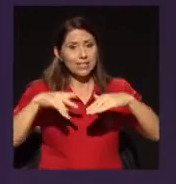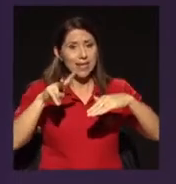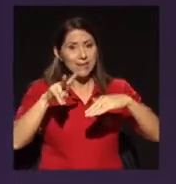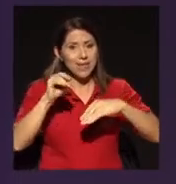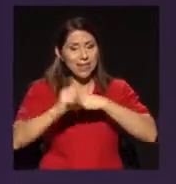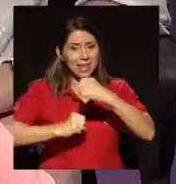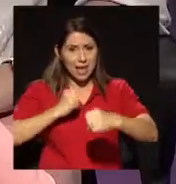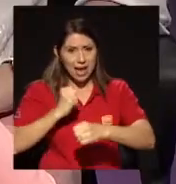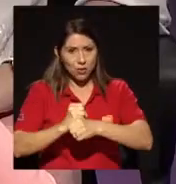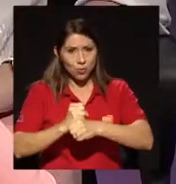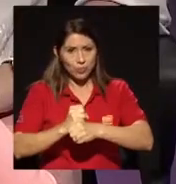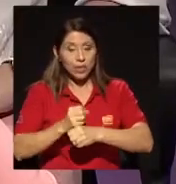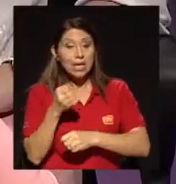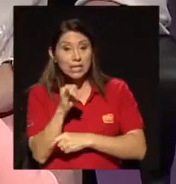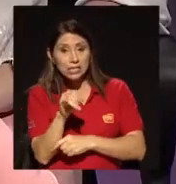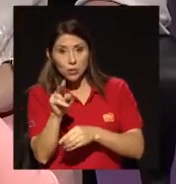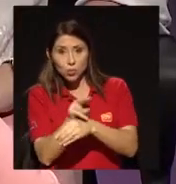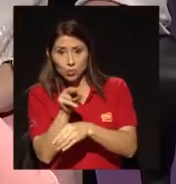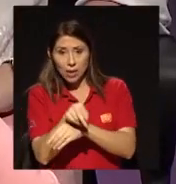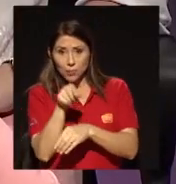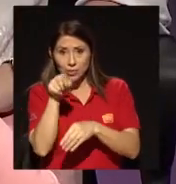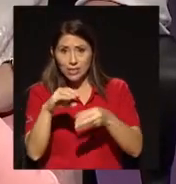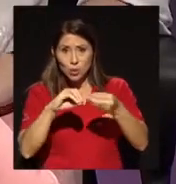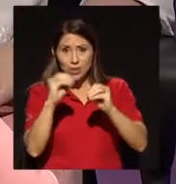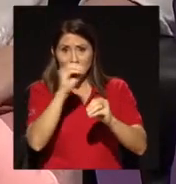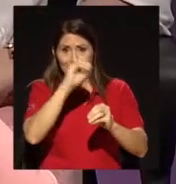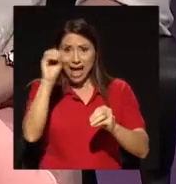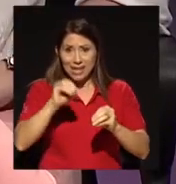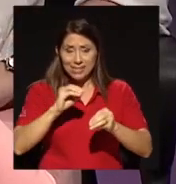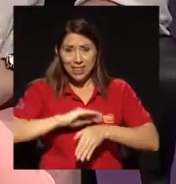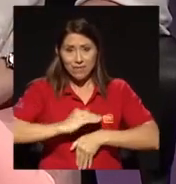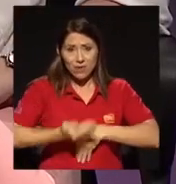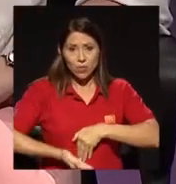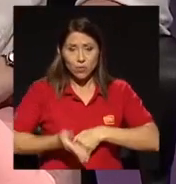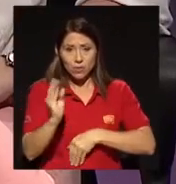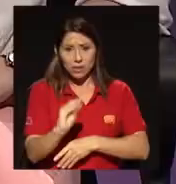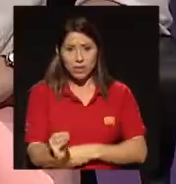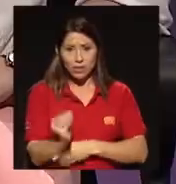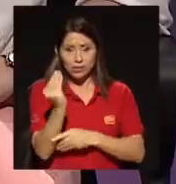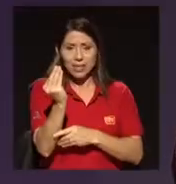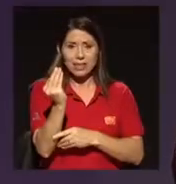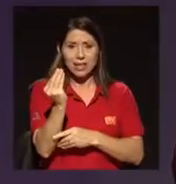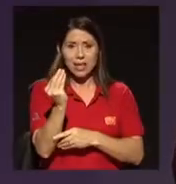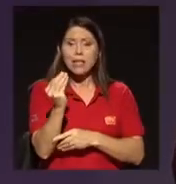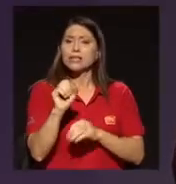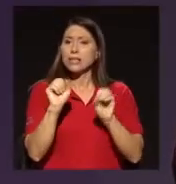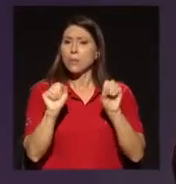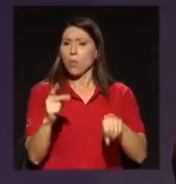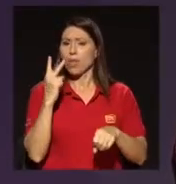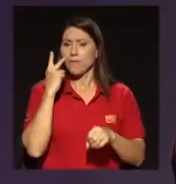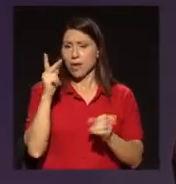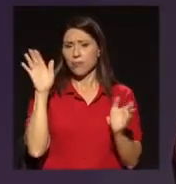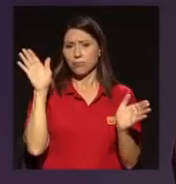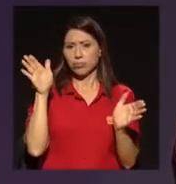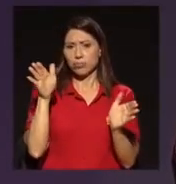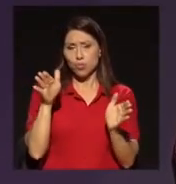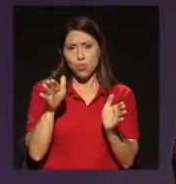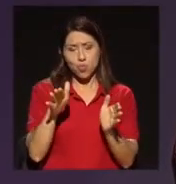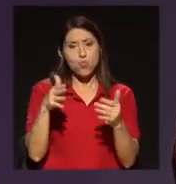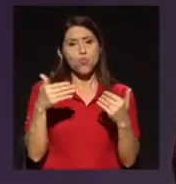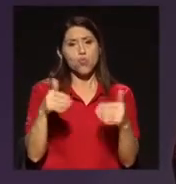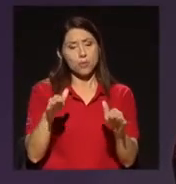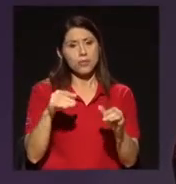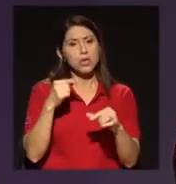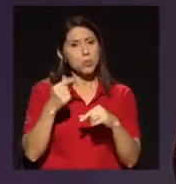Entonces, si usamos ese indicador, tasa de fecundidad adolescente, uno puede ver una reducción